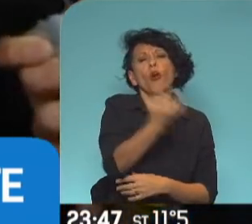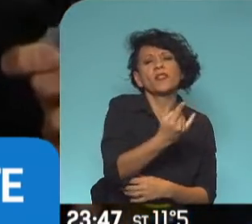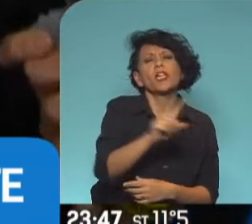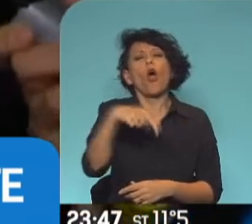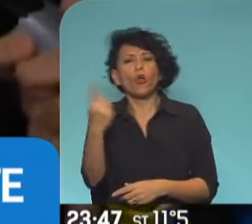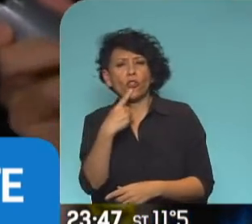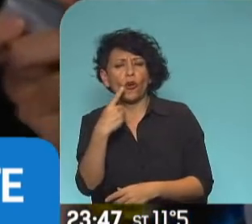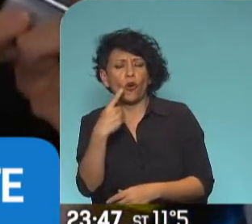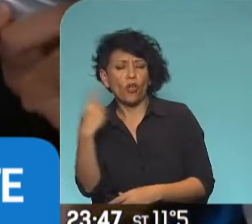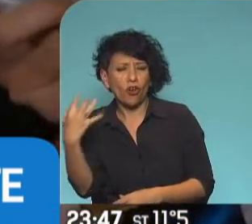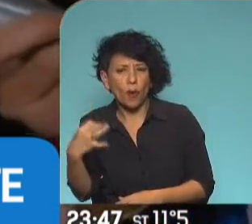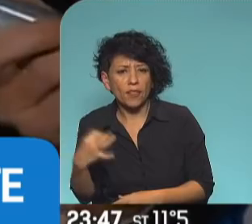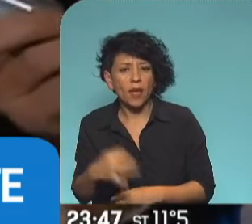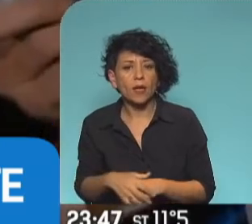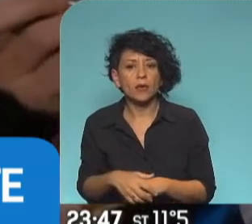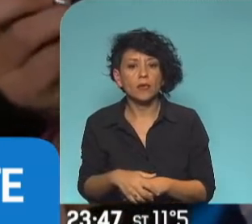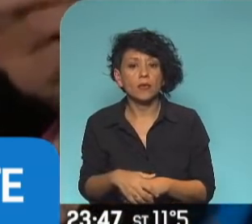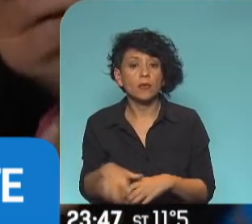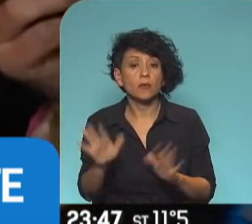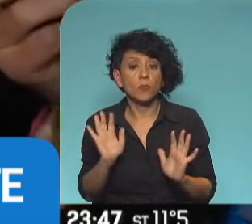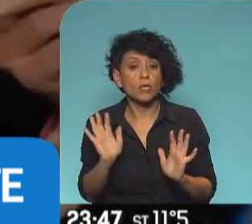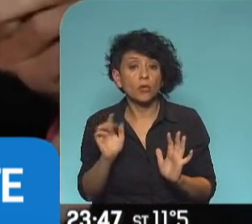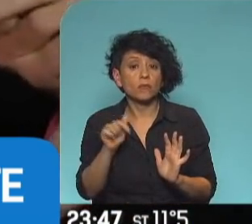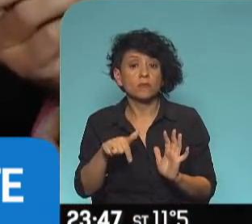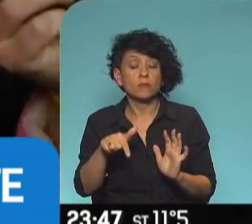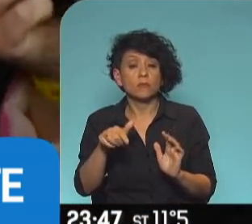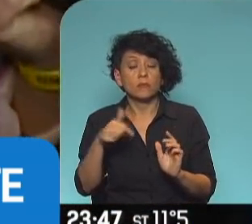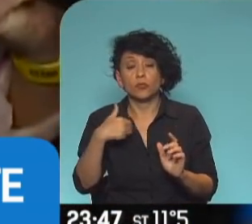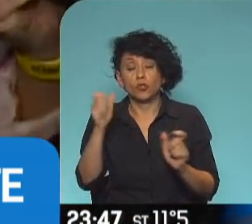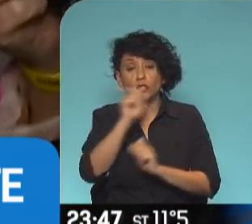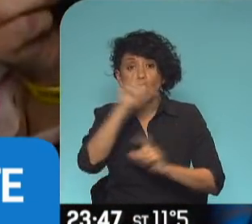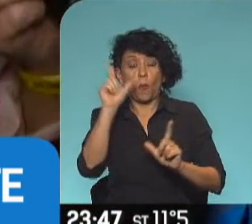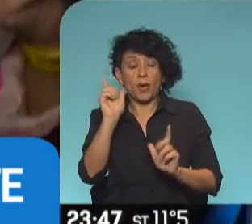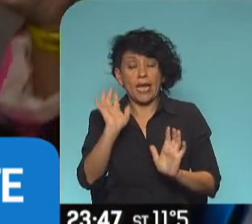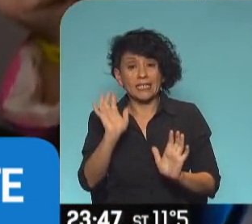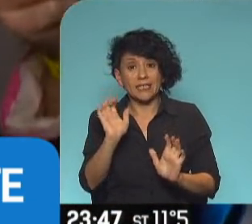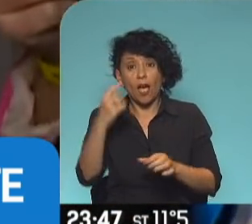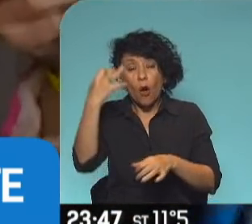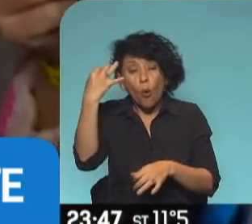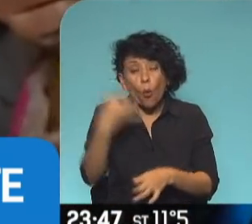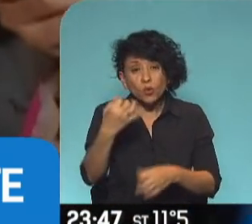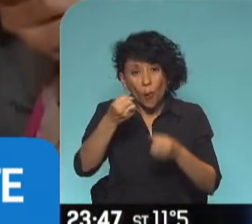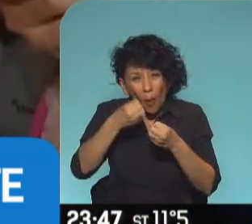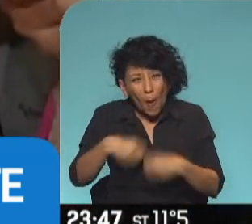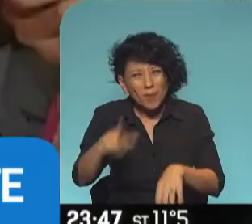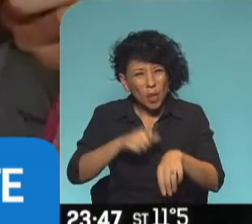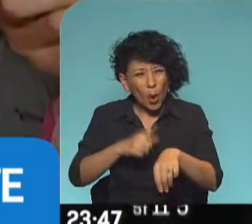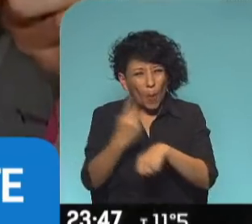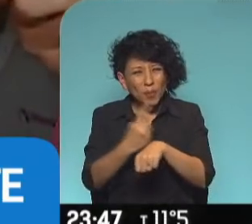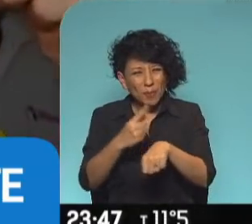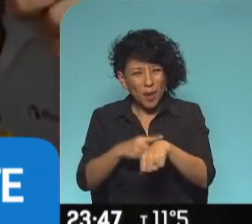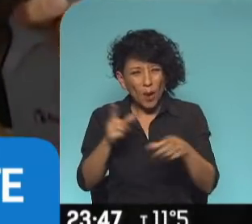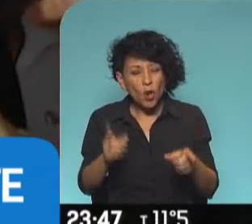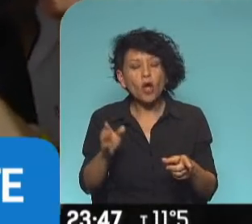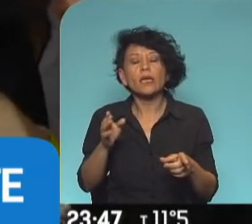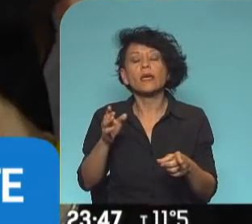usted? Como un reconocimiento de sorpresa. La verdad que no lo esperaba, y menos en ese primer bloque. Y creo que Alberto ahí también ha